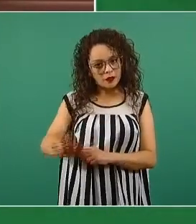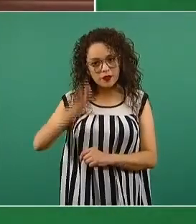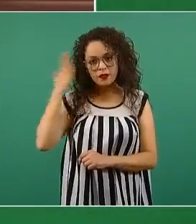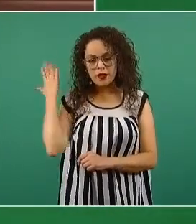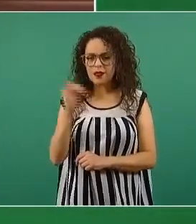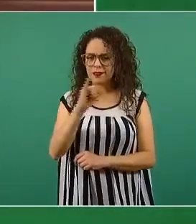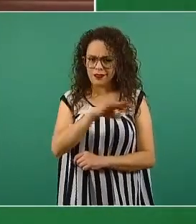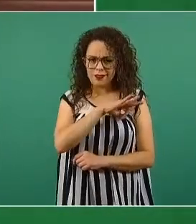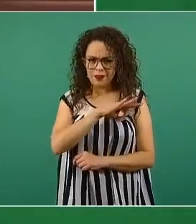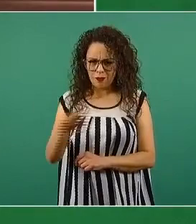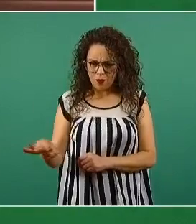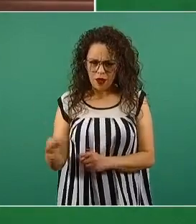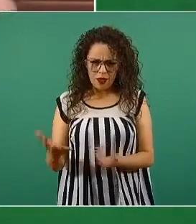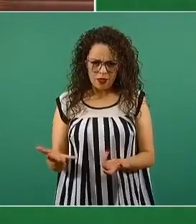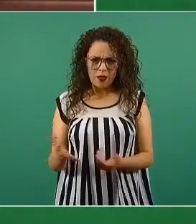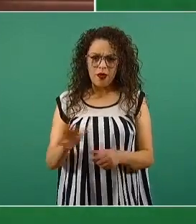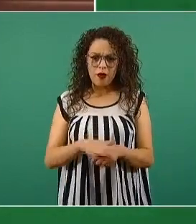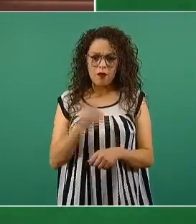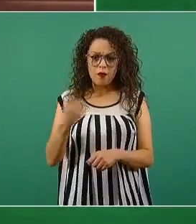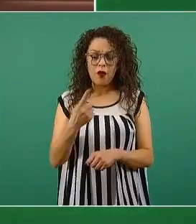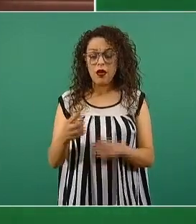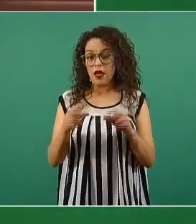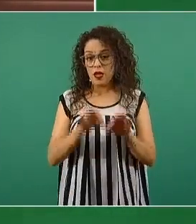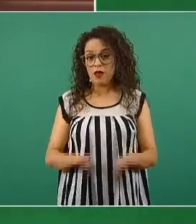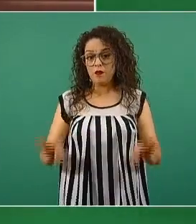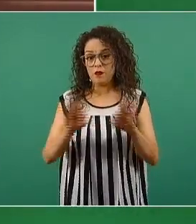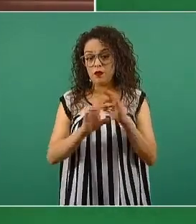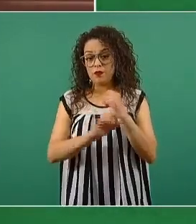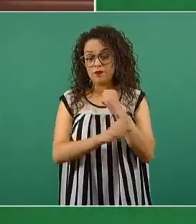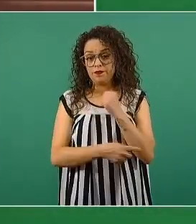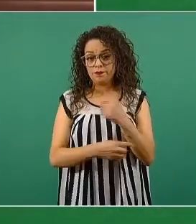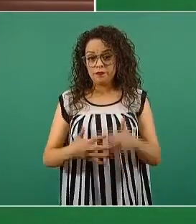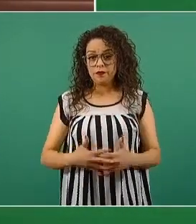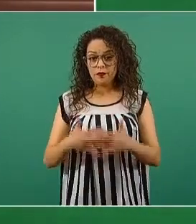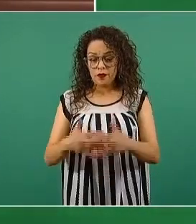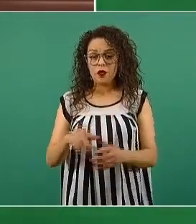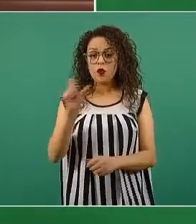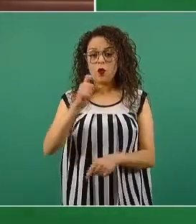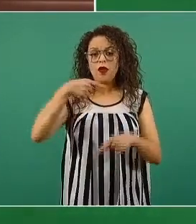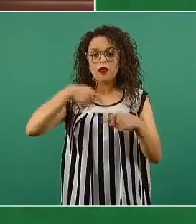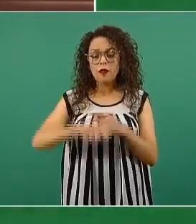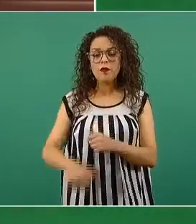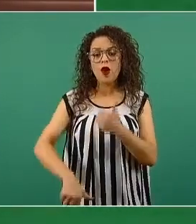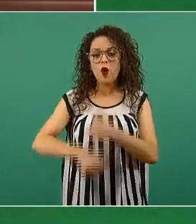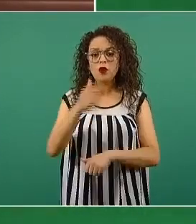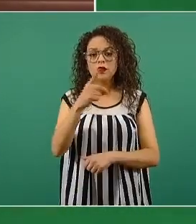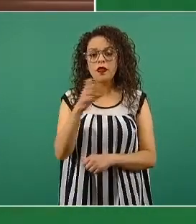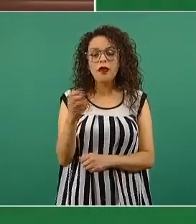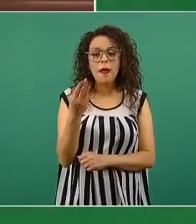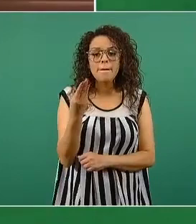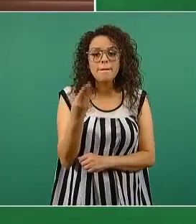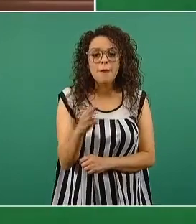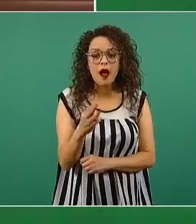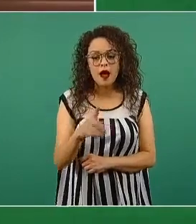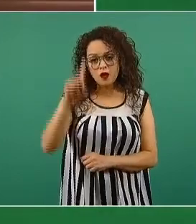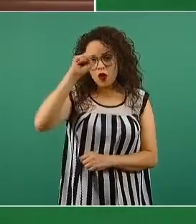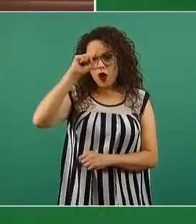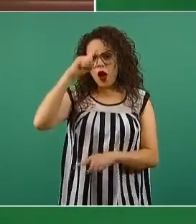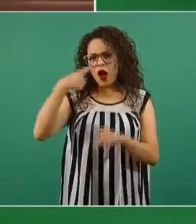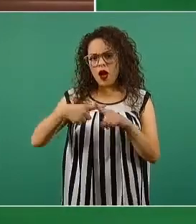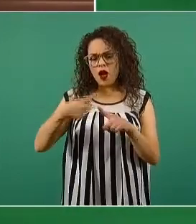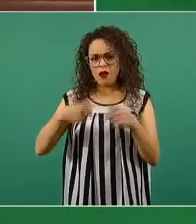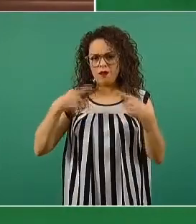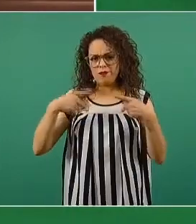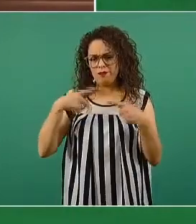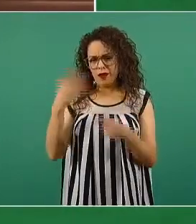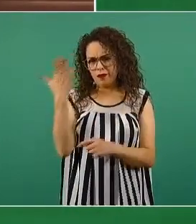prioridad de la vacunación del embarazo, como recuerdan, la activamos el 11 de mayo, fue por una recomendación del grupo experto,